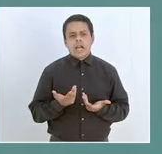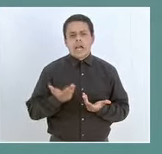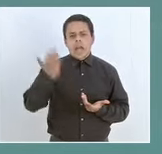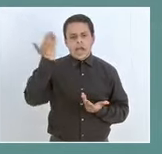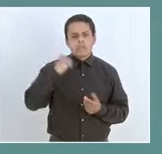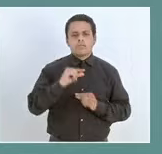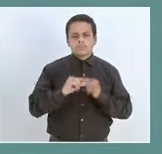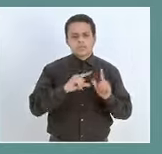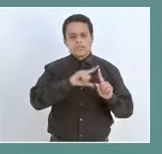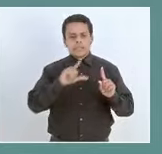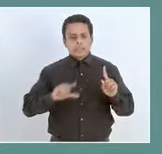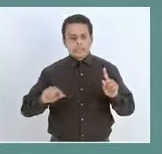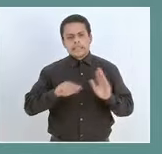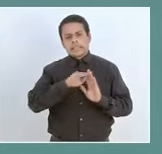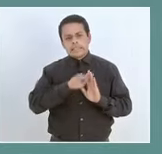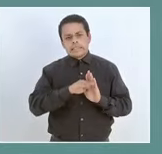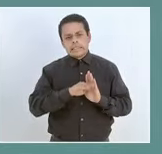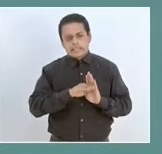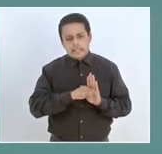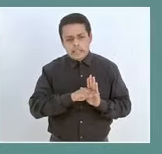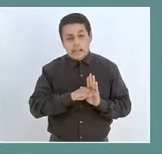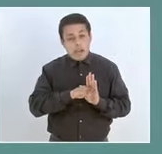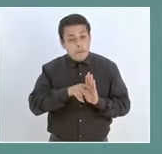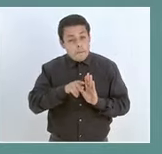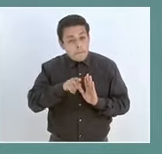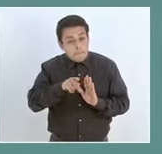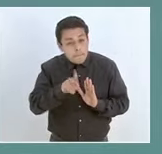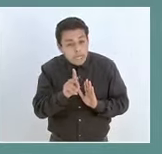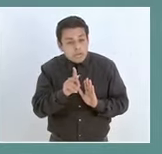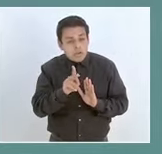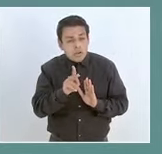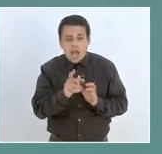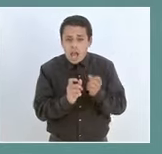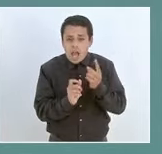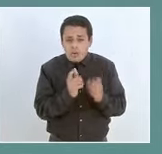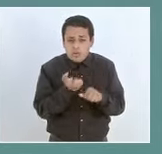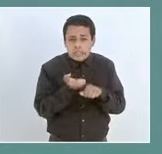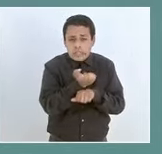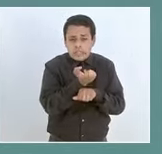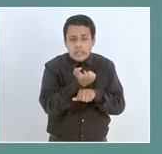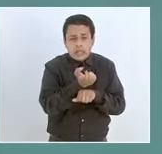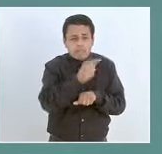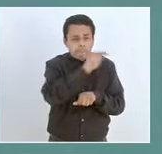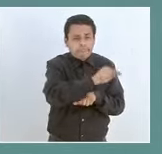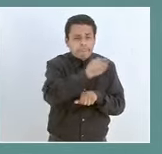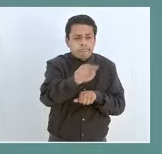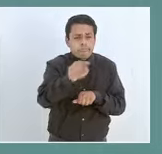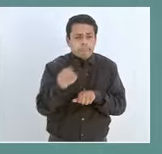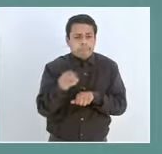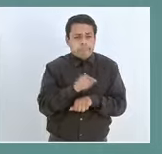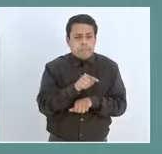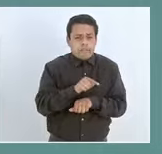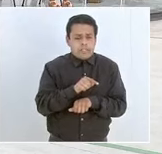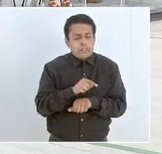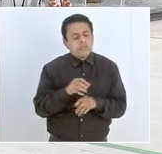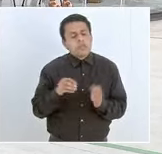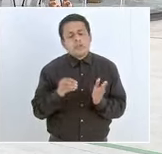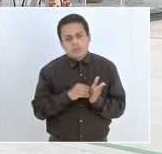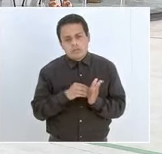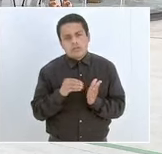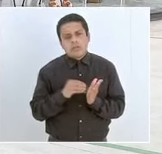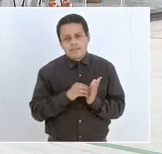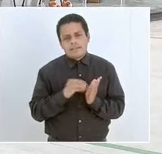está bajando a nivel nacional, tenemos estados donde todavía